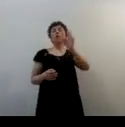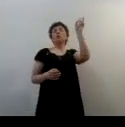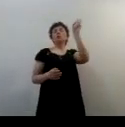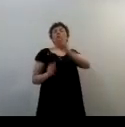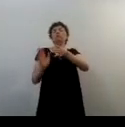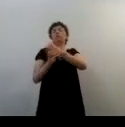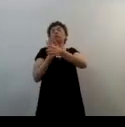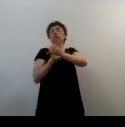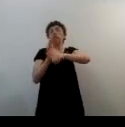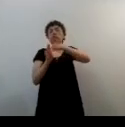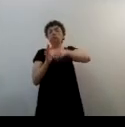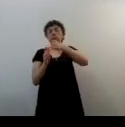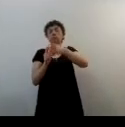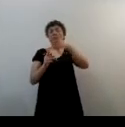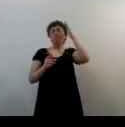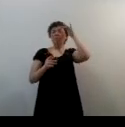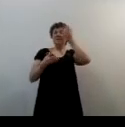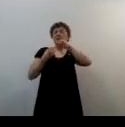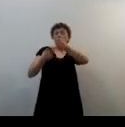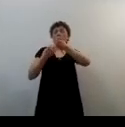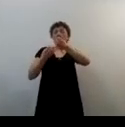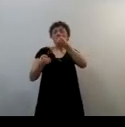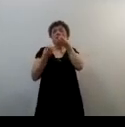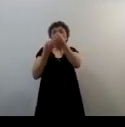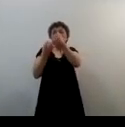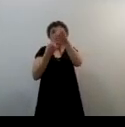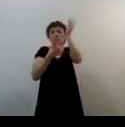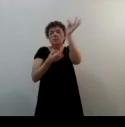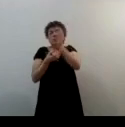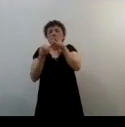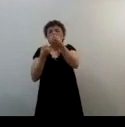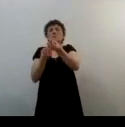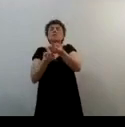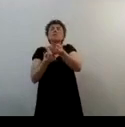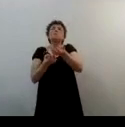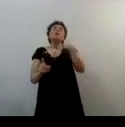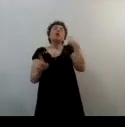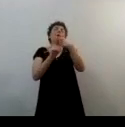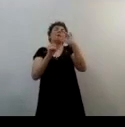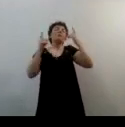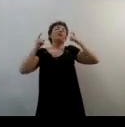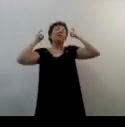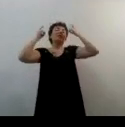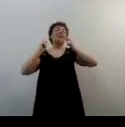demasiada información, pero bueno, de lo que se trataba era intentar daros